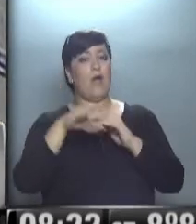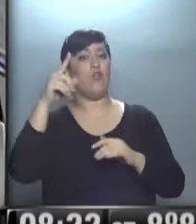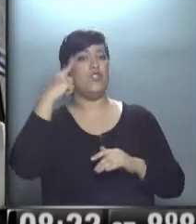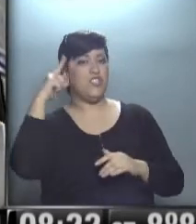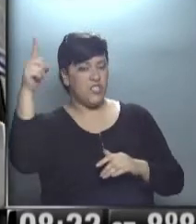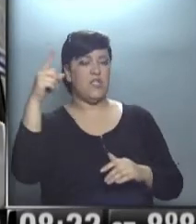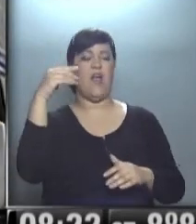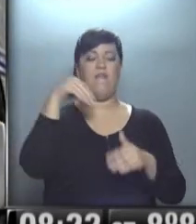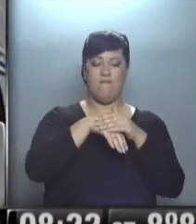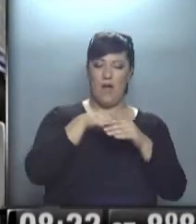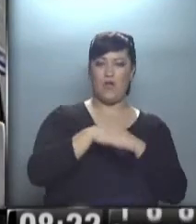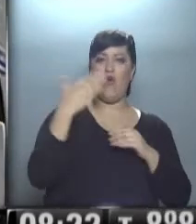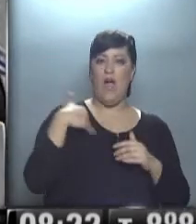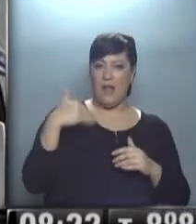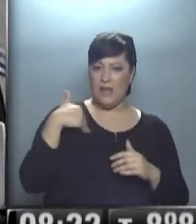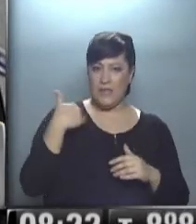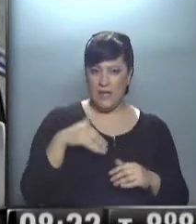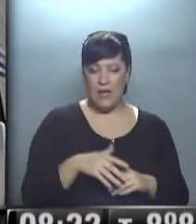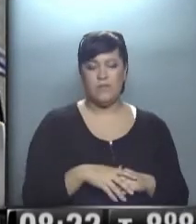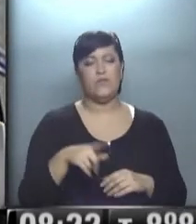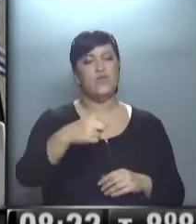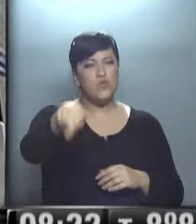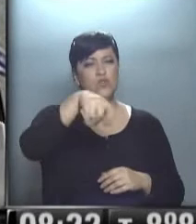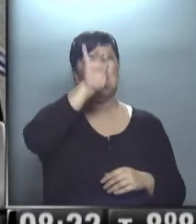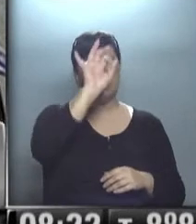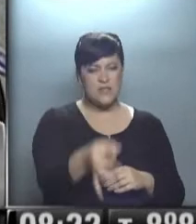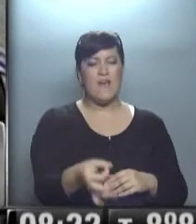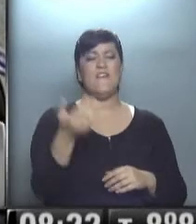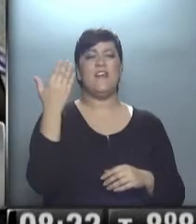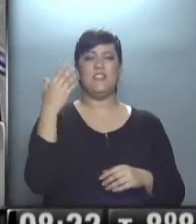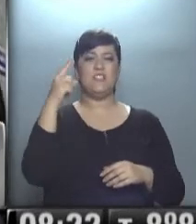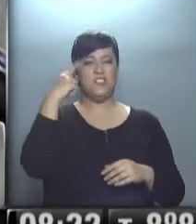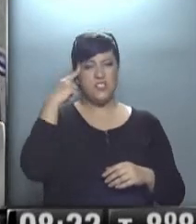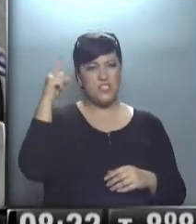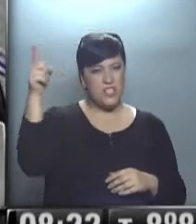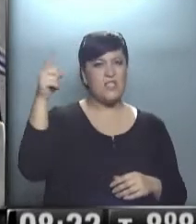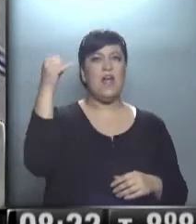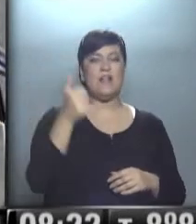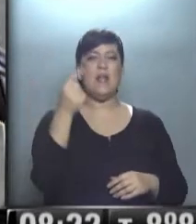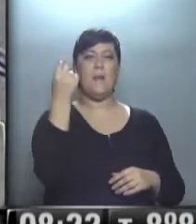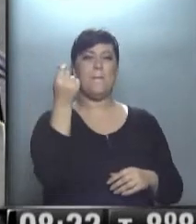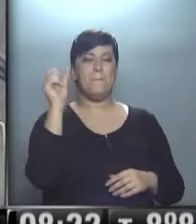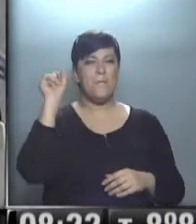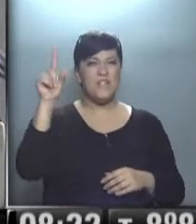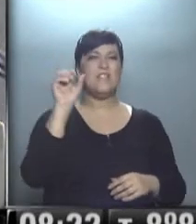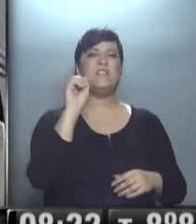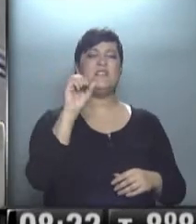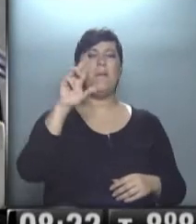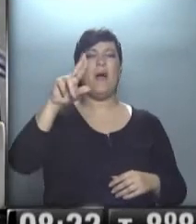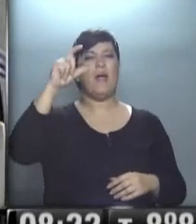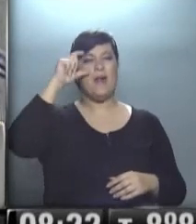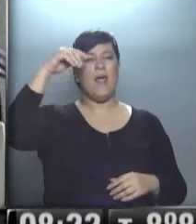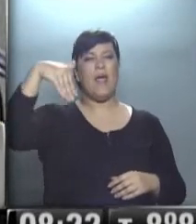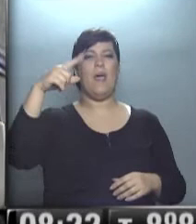república argentina como ustedes saben china tiene una canasta de moneda una moneda que se llama renminbi que es el